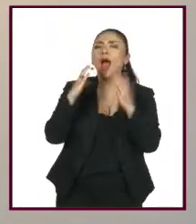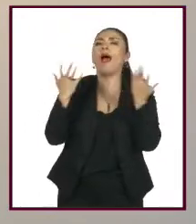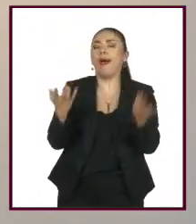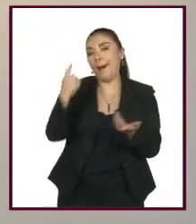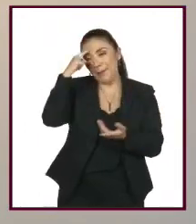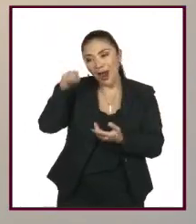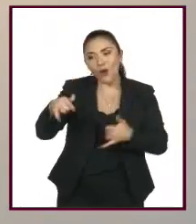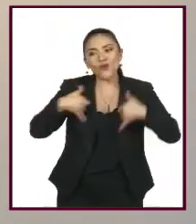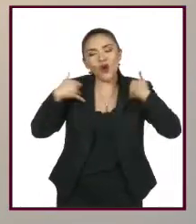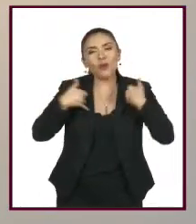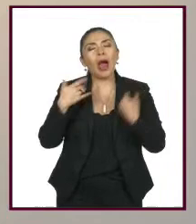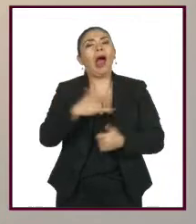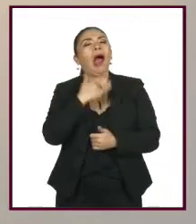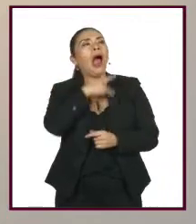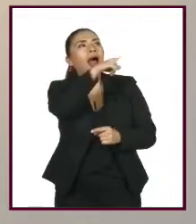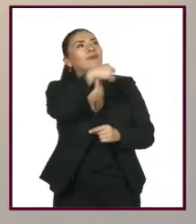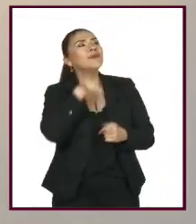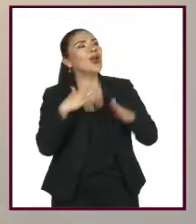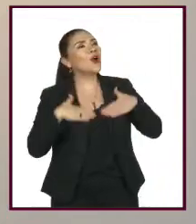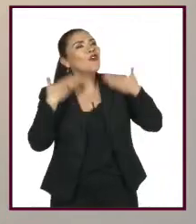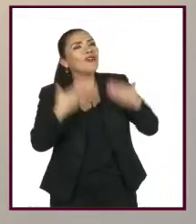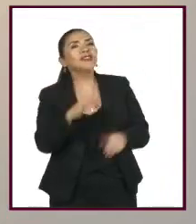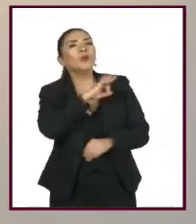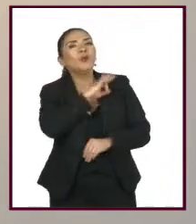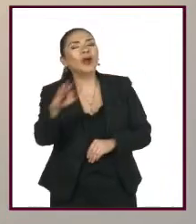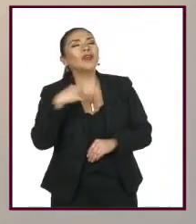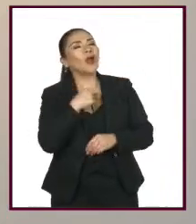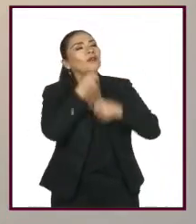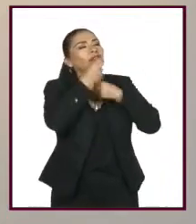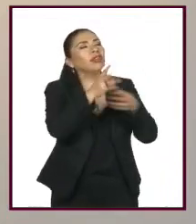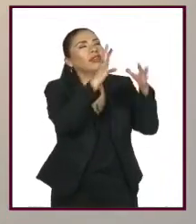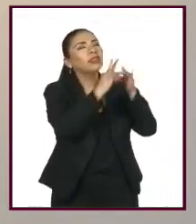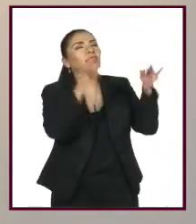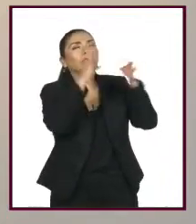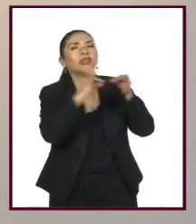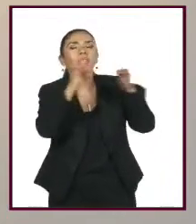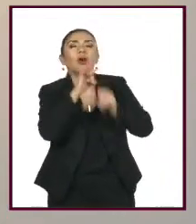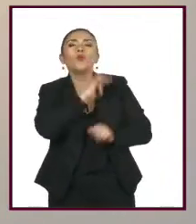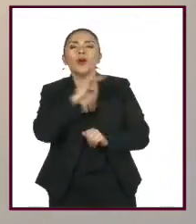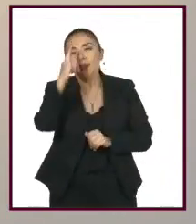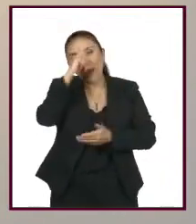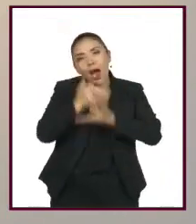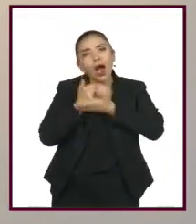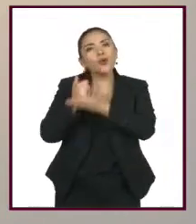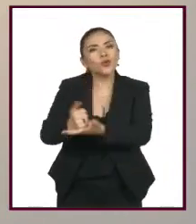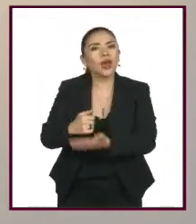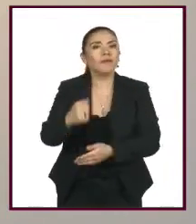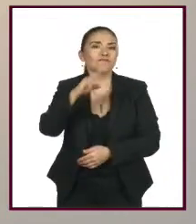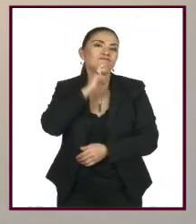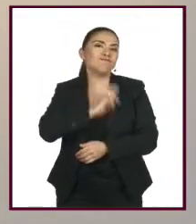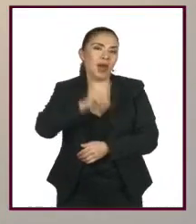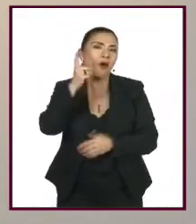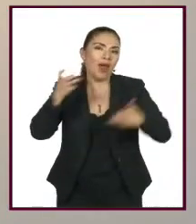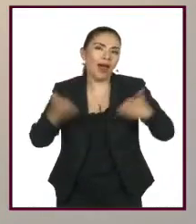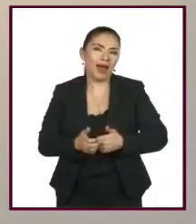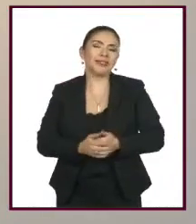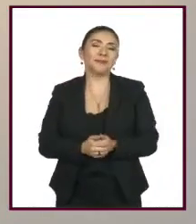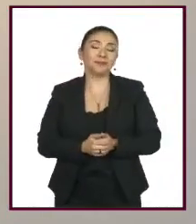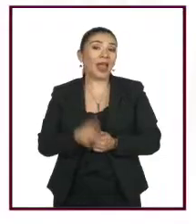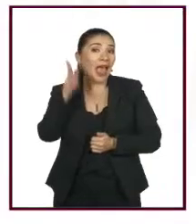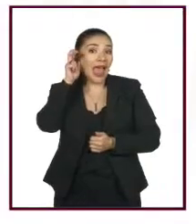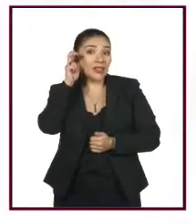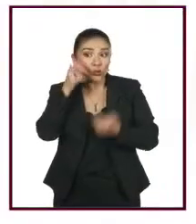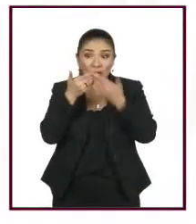él o la adolescente pueda abrirse y generar esa confianza y podamos ayudarlo de una mejor forma. La escucha activa